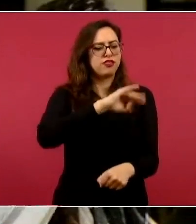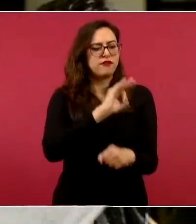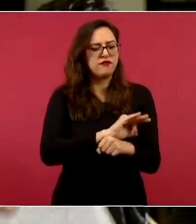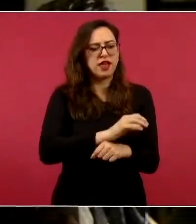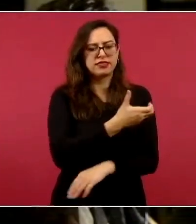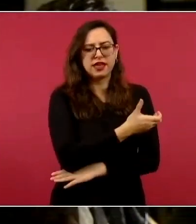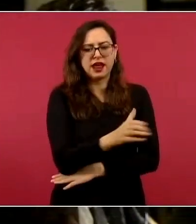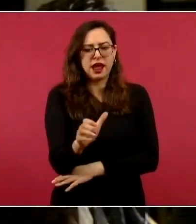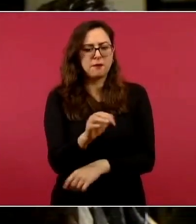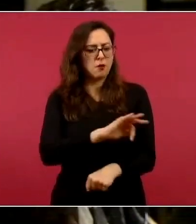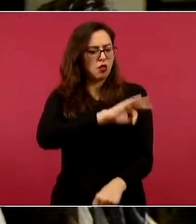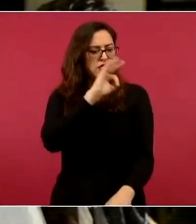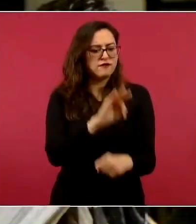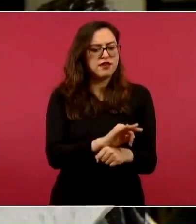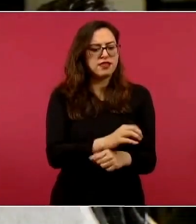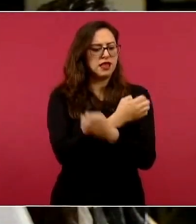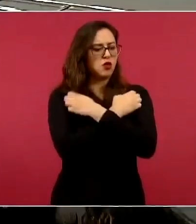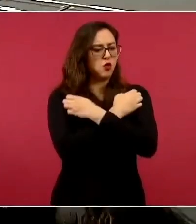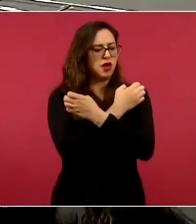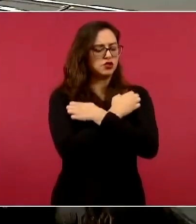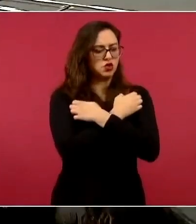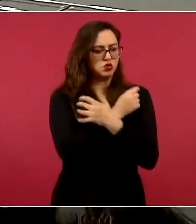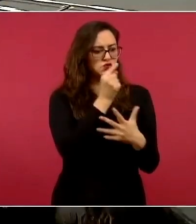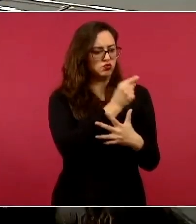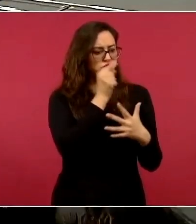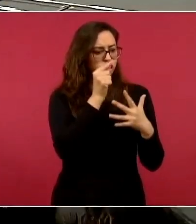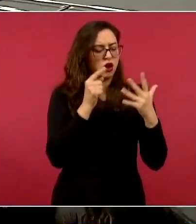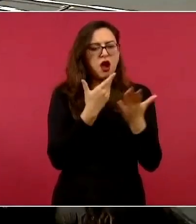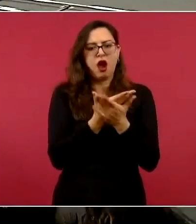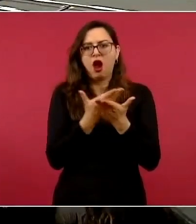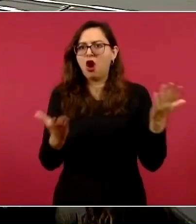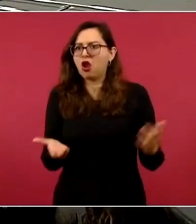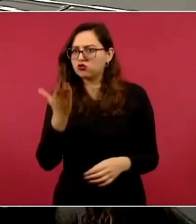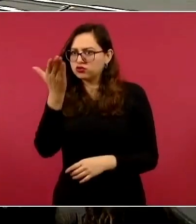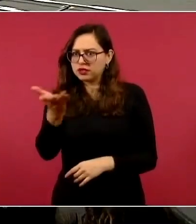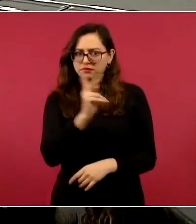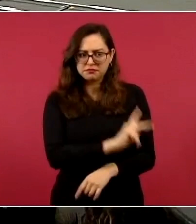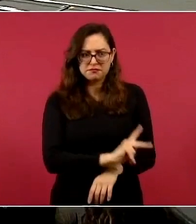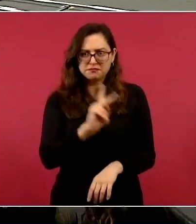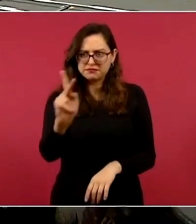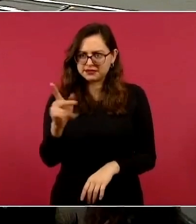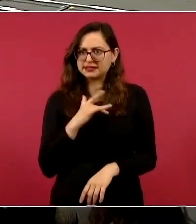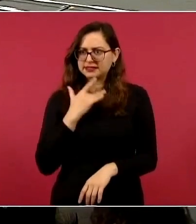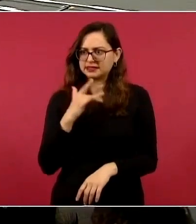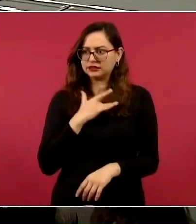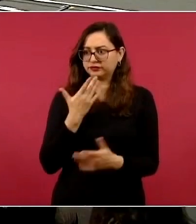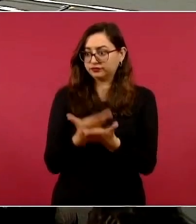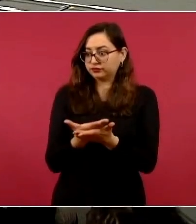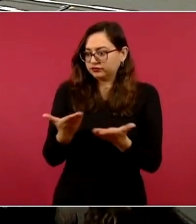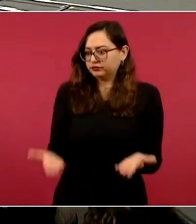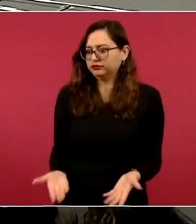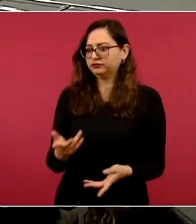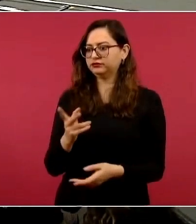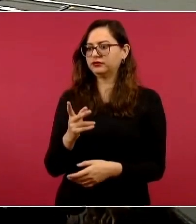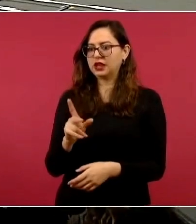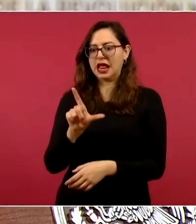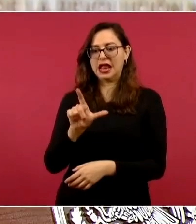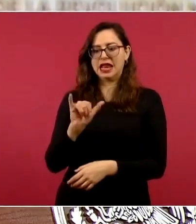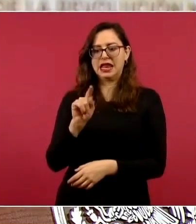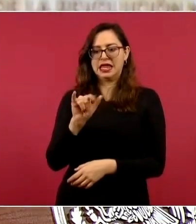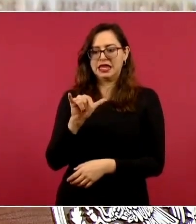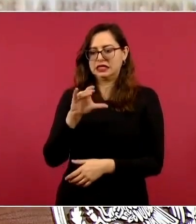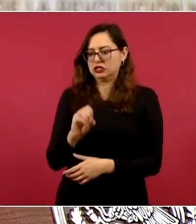educación socialista, etcétera, etcétera, lo que su presidencia nos legó. Usted tiene que defender el litio. Viene el señor Kerry, que